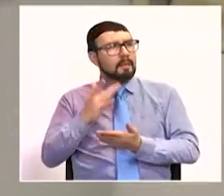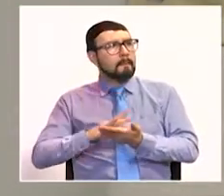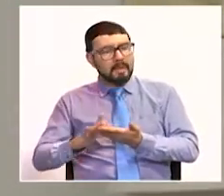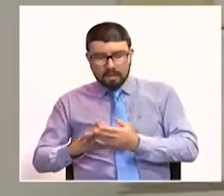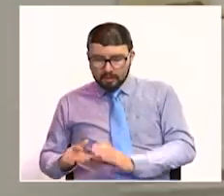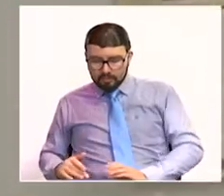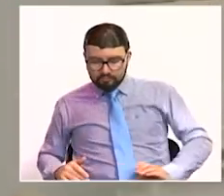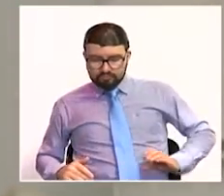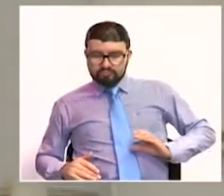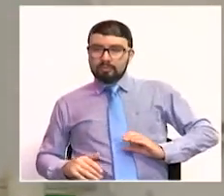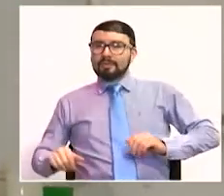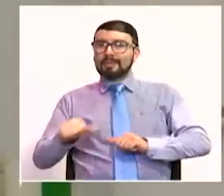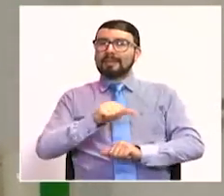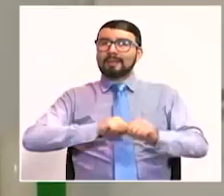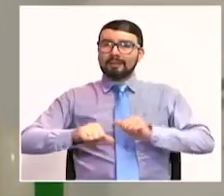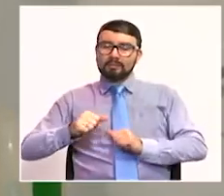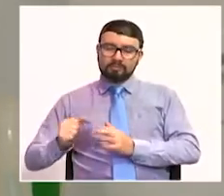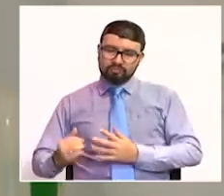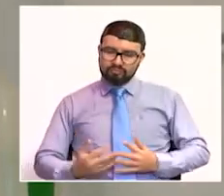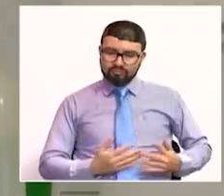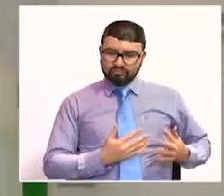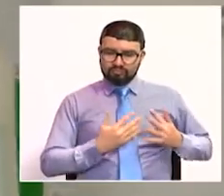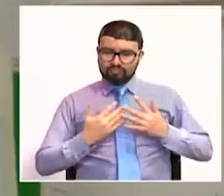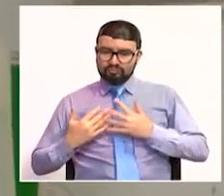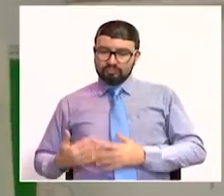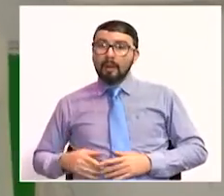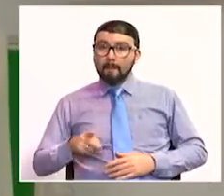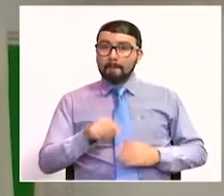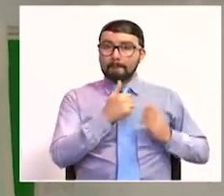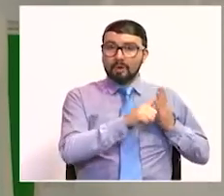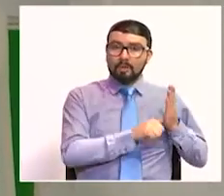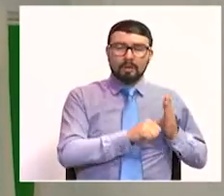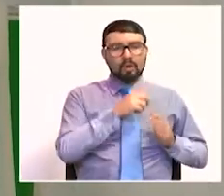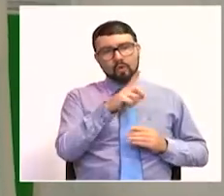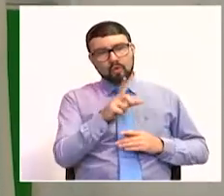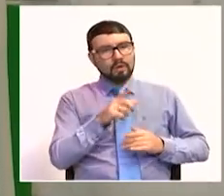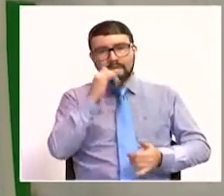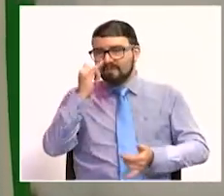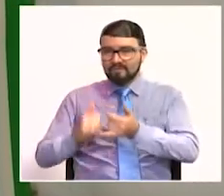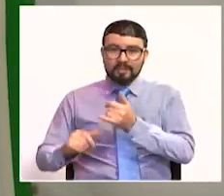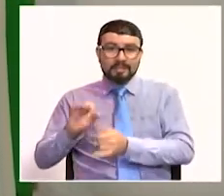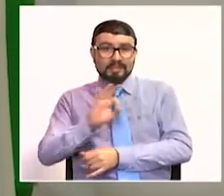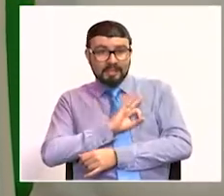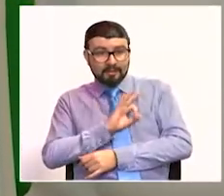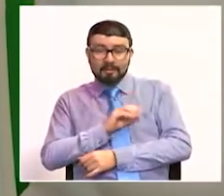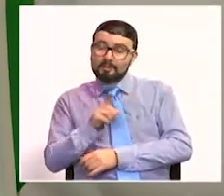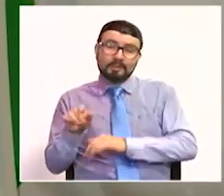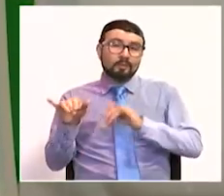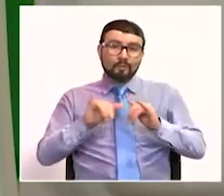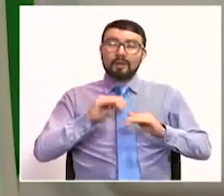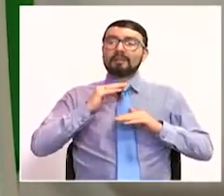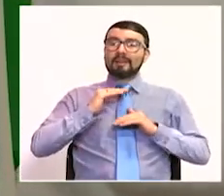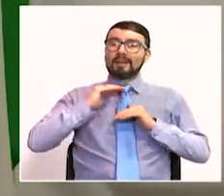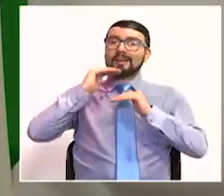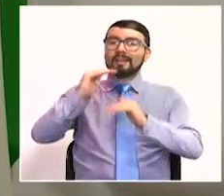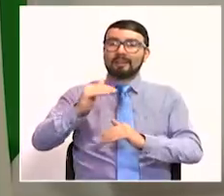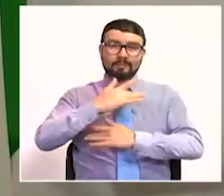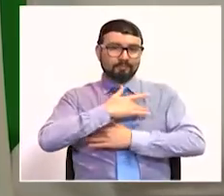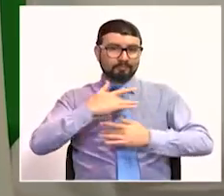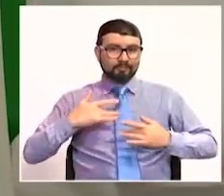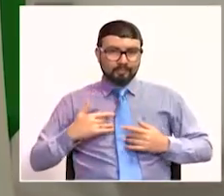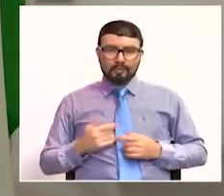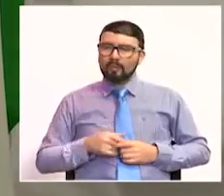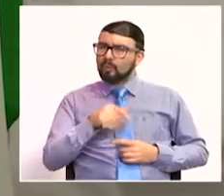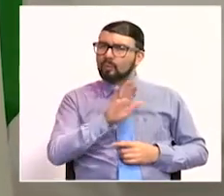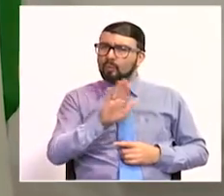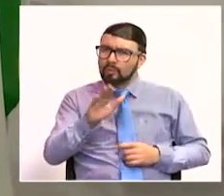recambio de flora intestinal. Un programa de lunes a sábado, que ese sí es un verdadero regalo para la salud, donde ustedes pueden tener